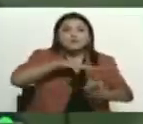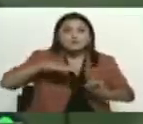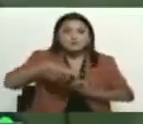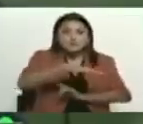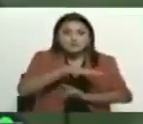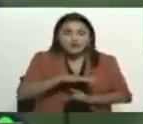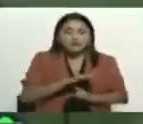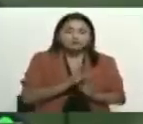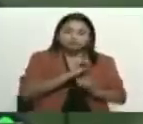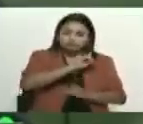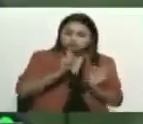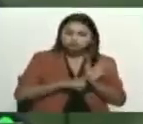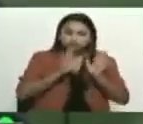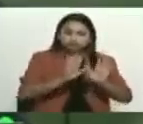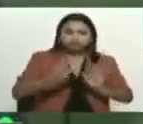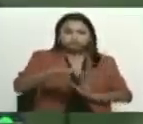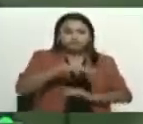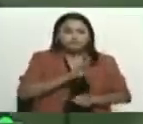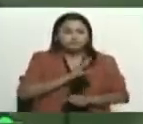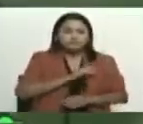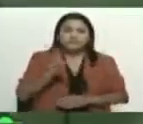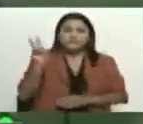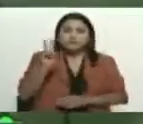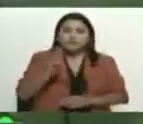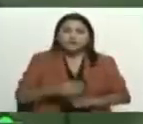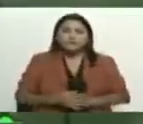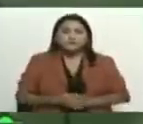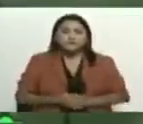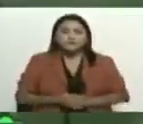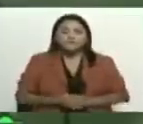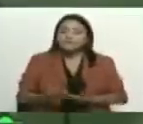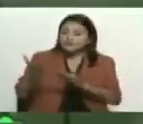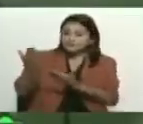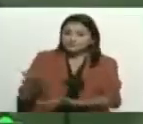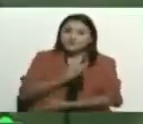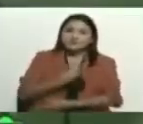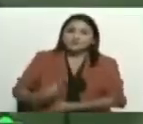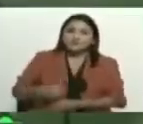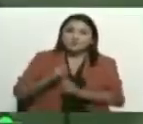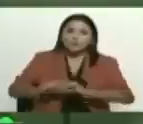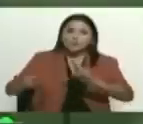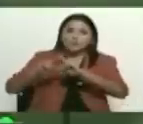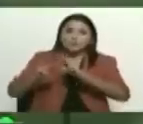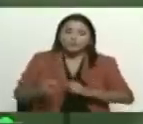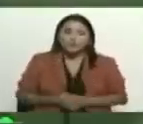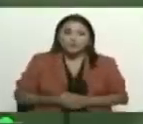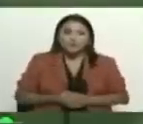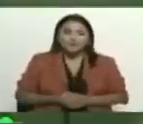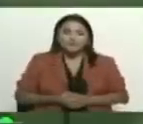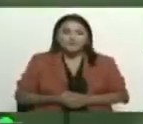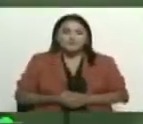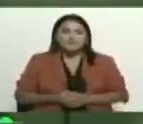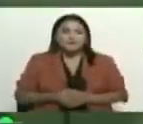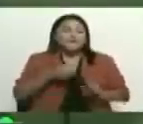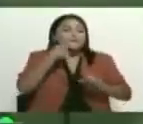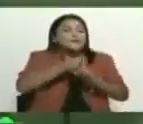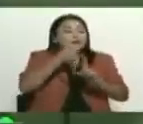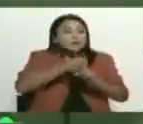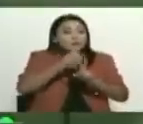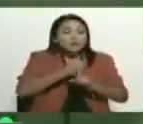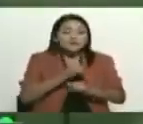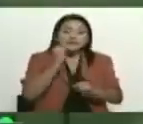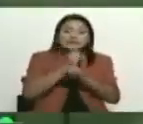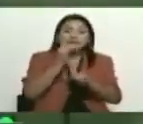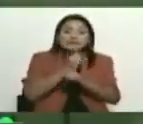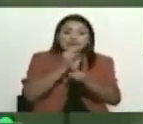e integridad territorial. Señor presidente, la protección del ciberespacio, la lucha contra la